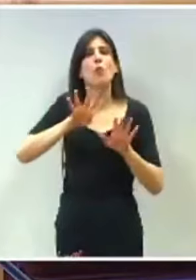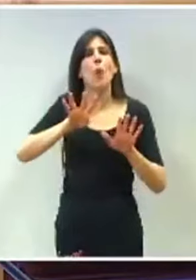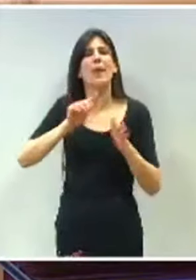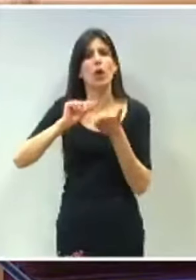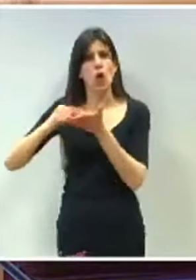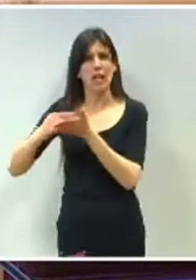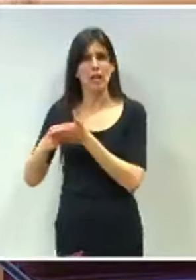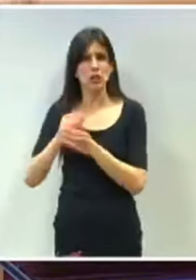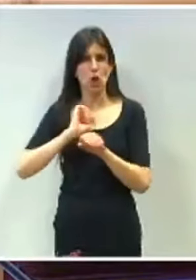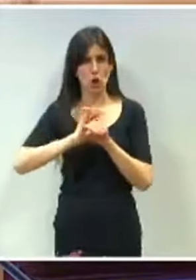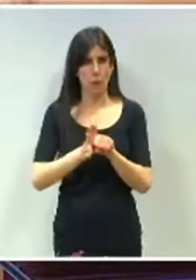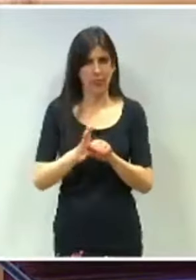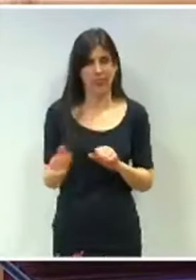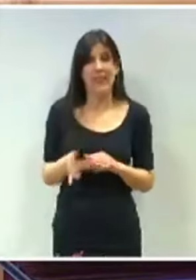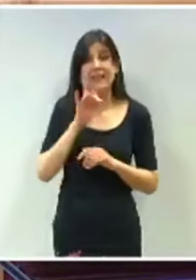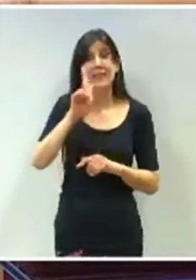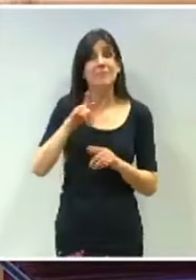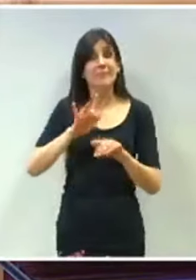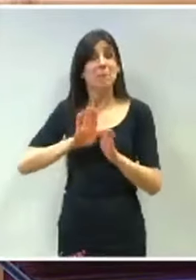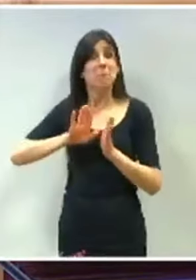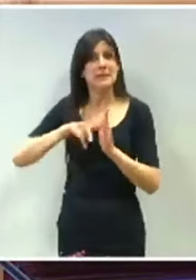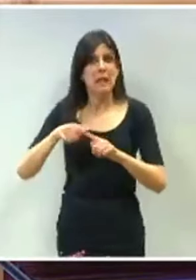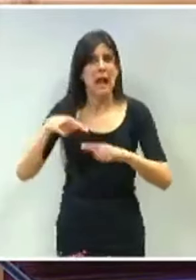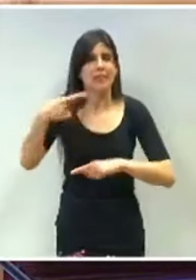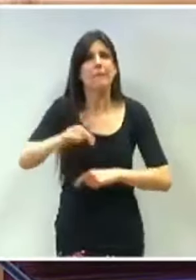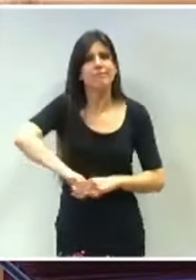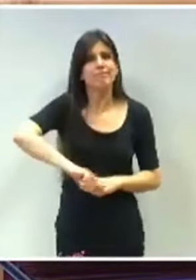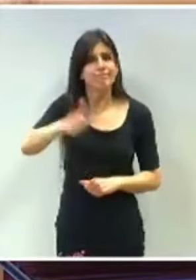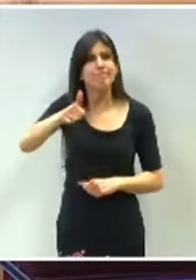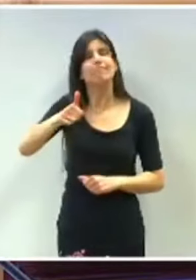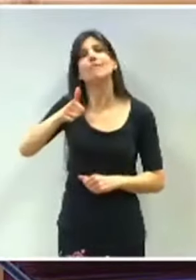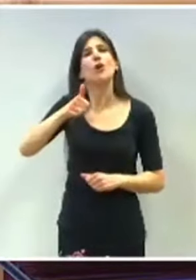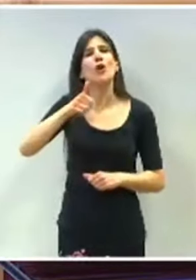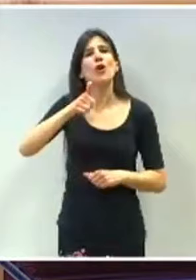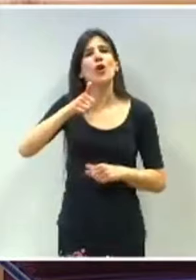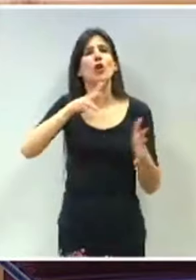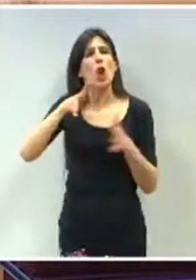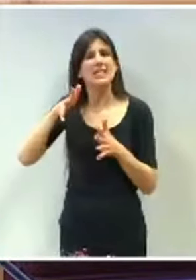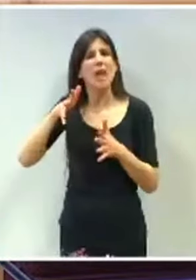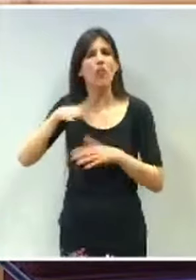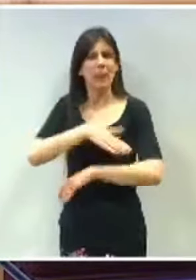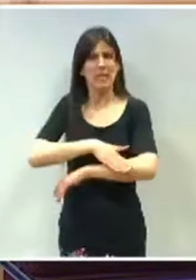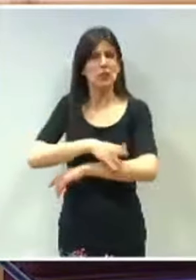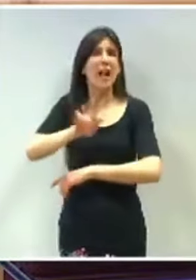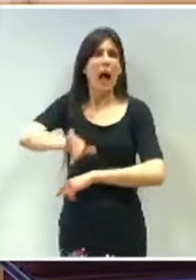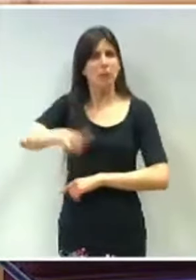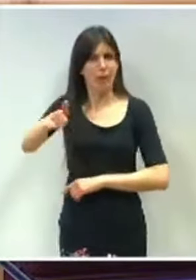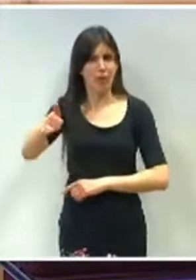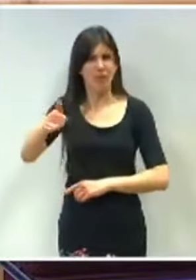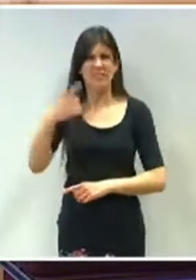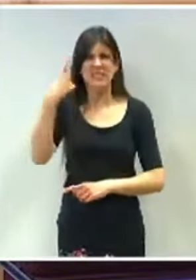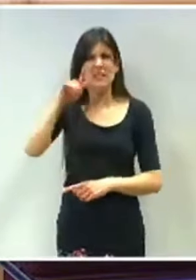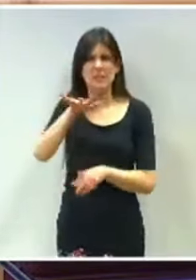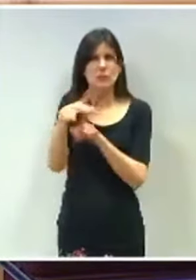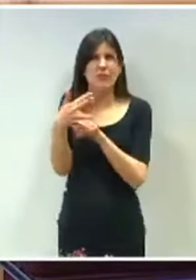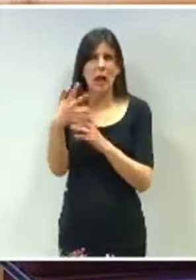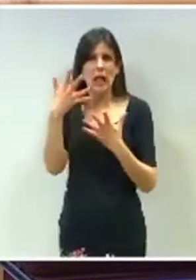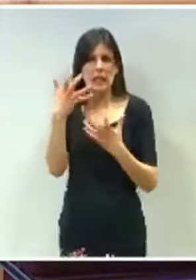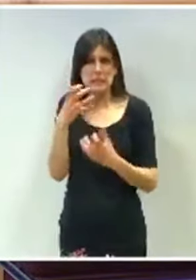covid Y que además más tarde fueron aprobados por el consejo de ministros sabe usted lo que es más triste de todo